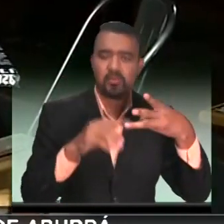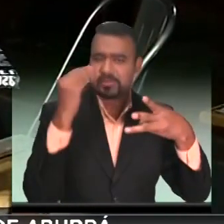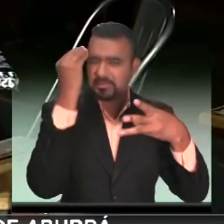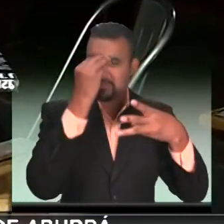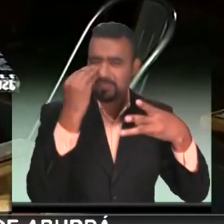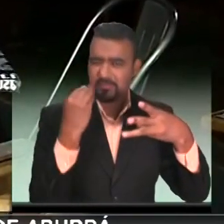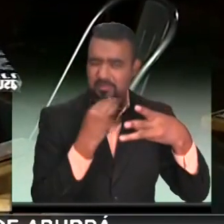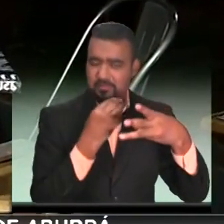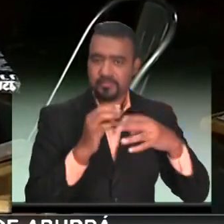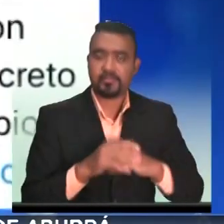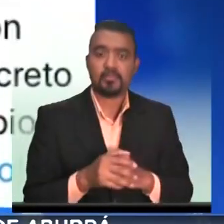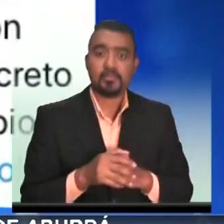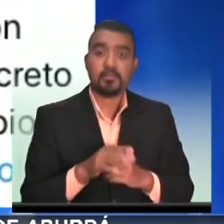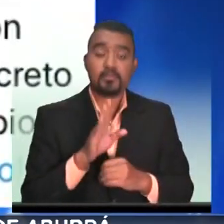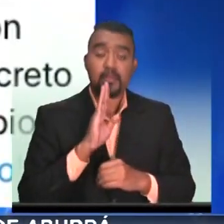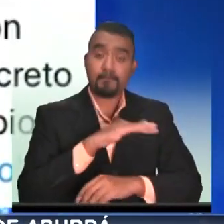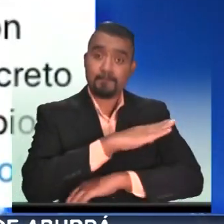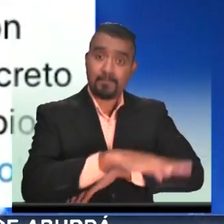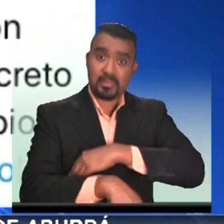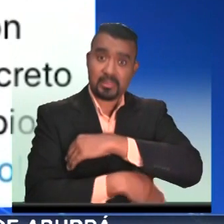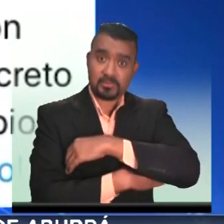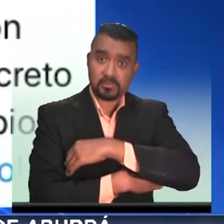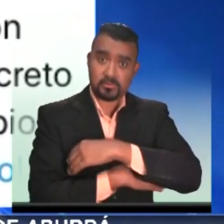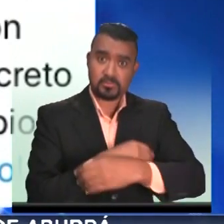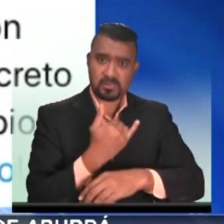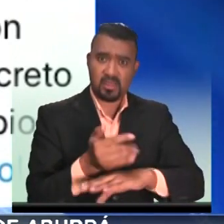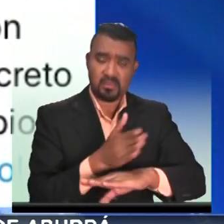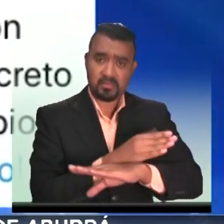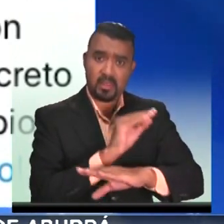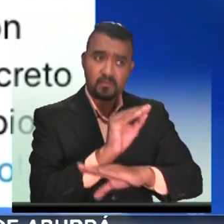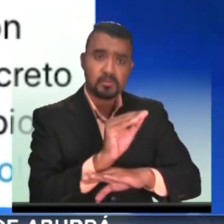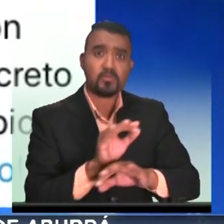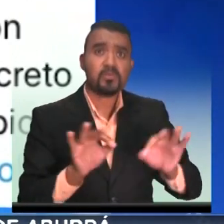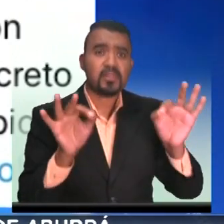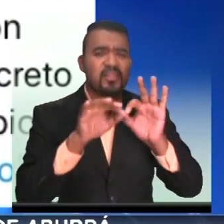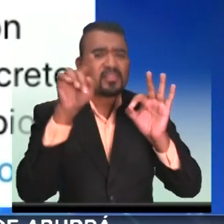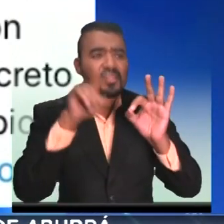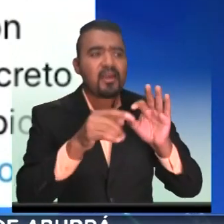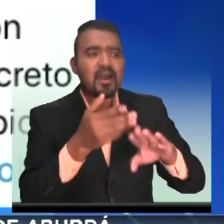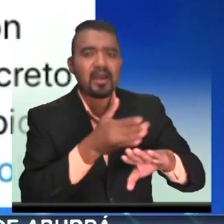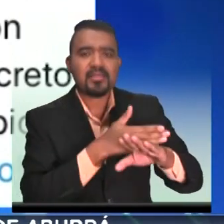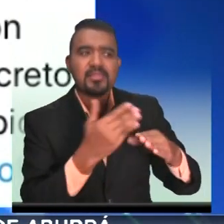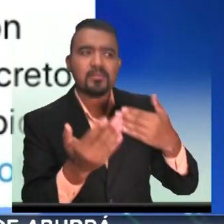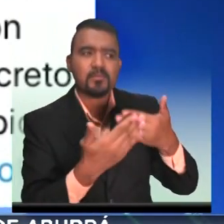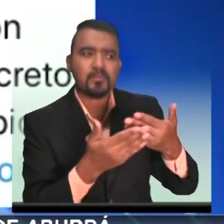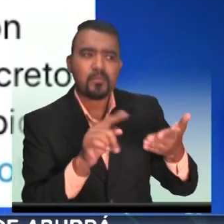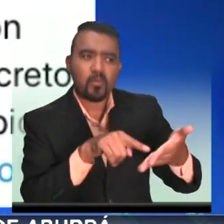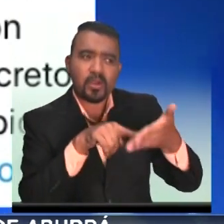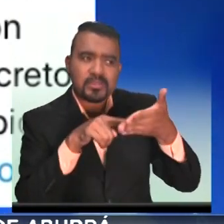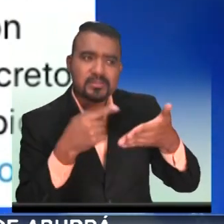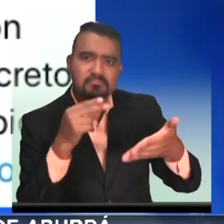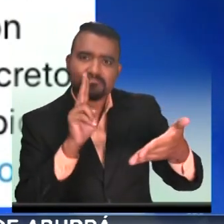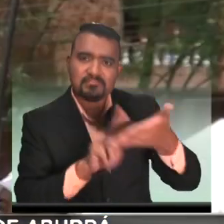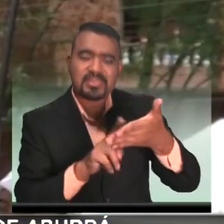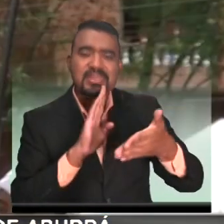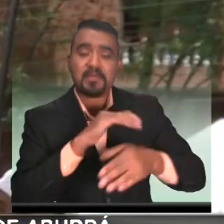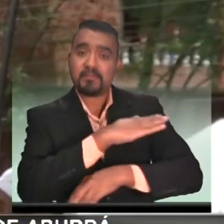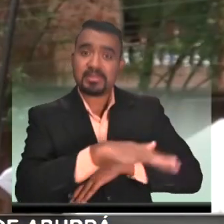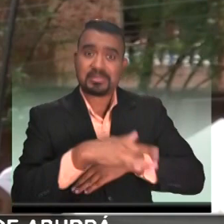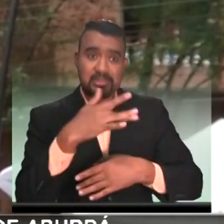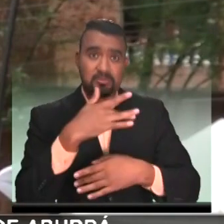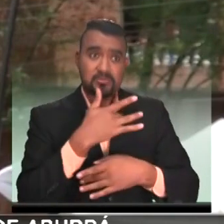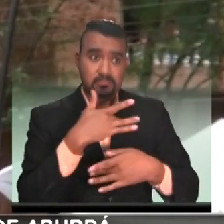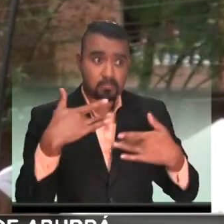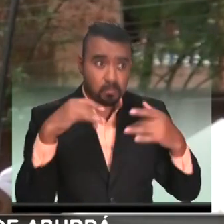del Interior advirtió que este tipo de pruebas deben contar con el visto bueno del Ministerio de Salud. Tienen que tomar la temperatura